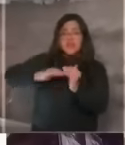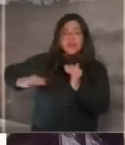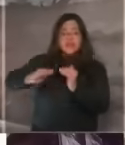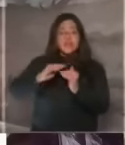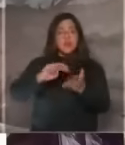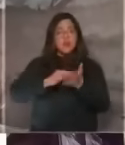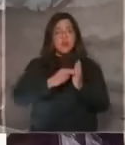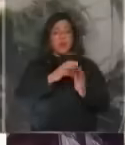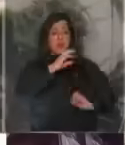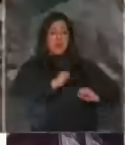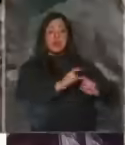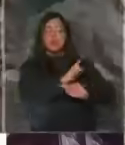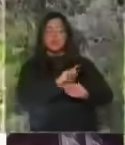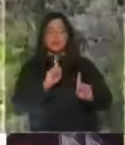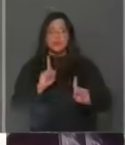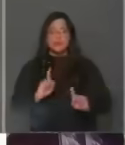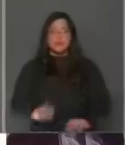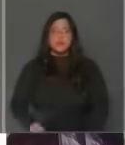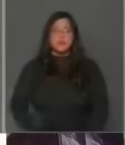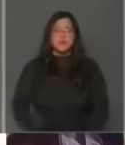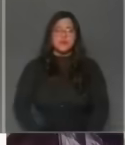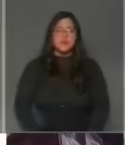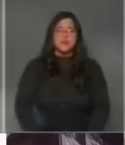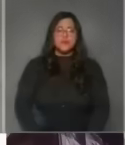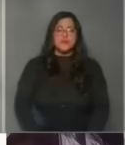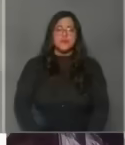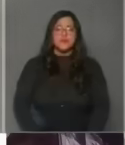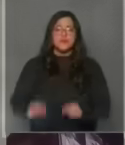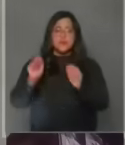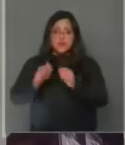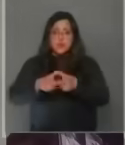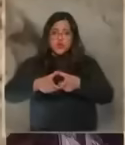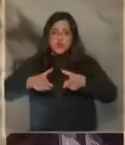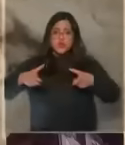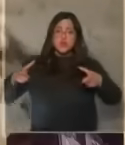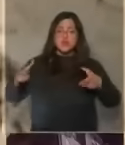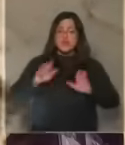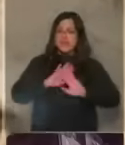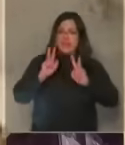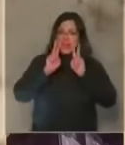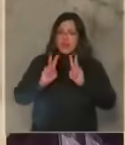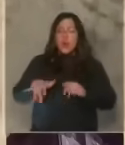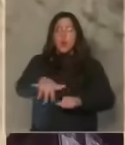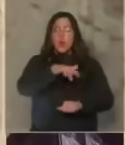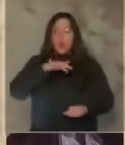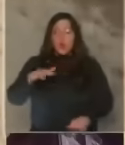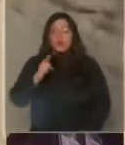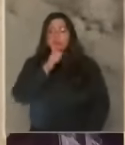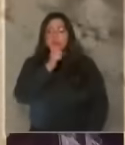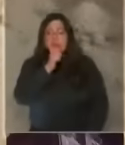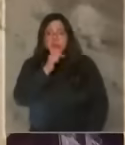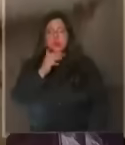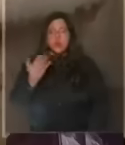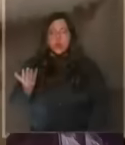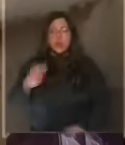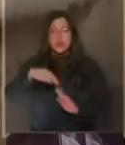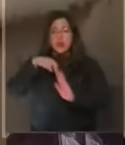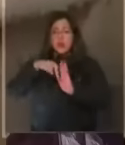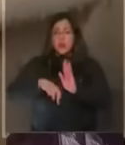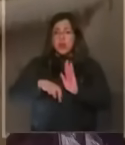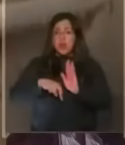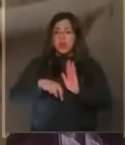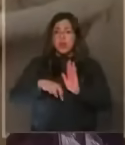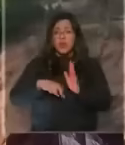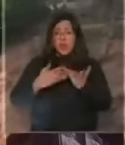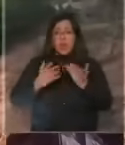problema de la empresa son los socabones que nadie ve un escenario lleno de incertidumbre un proyecto de vida en